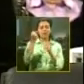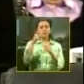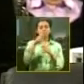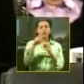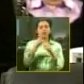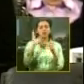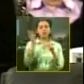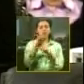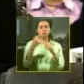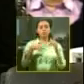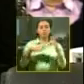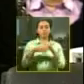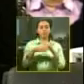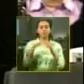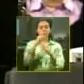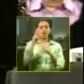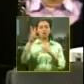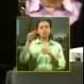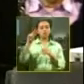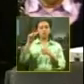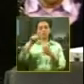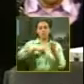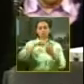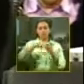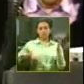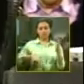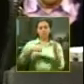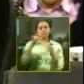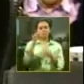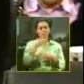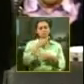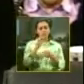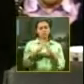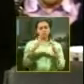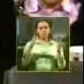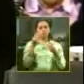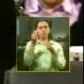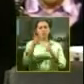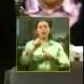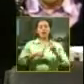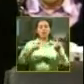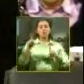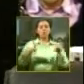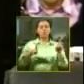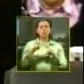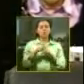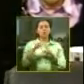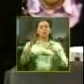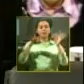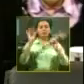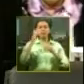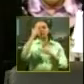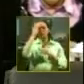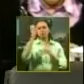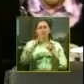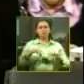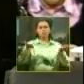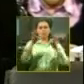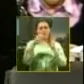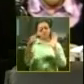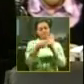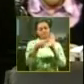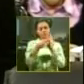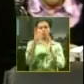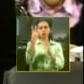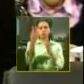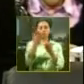la cultura de paz y a la no violencia. Y me gustaría dar algunos elementos por qué es importante incluir estos dos